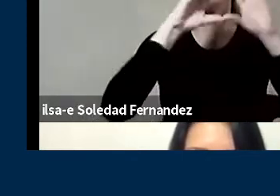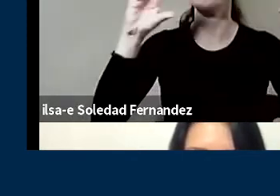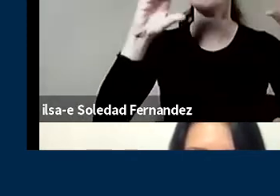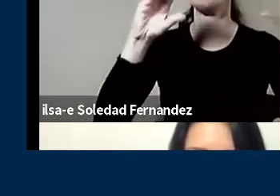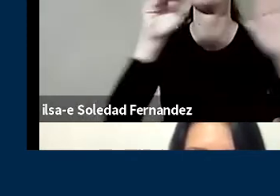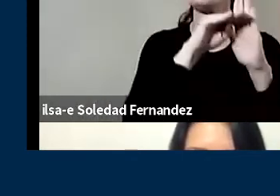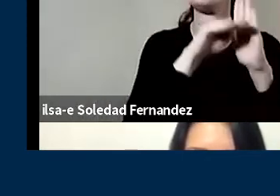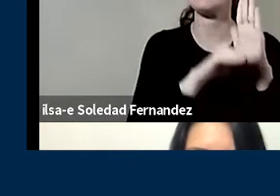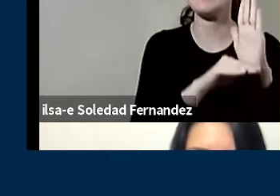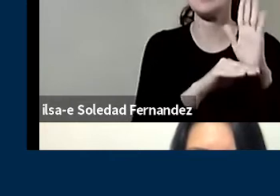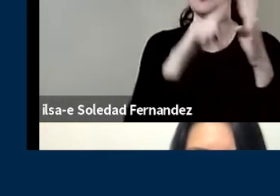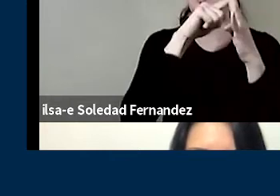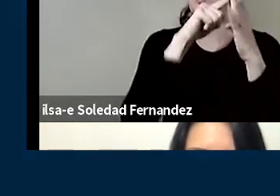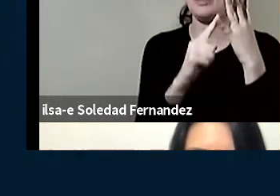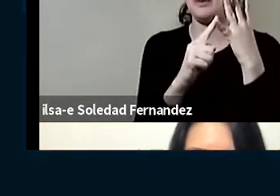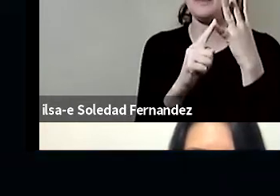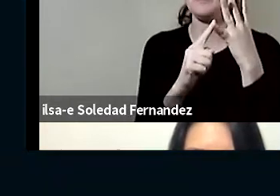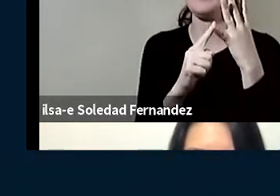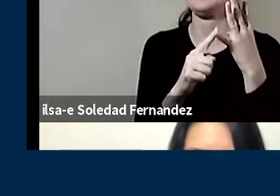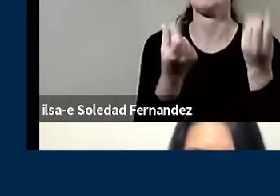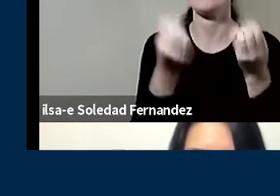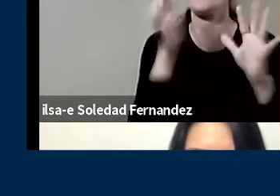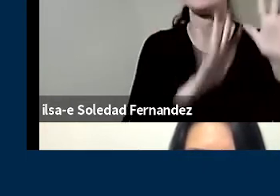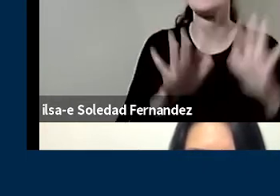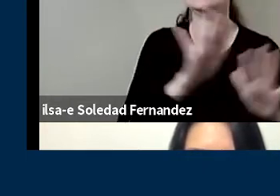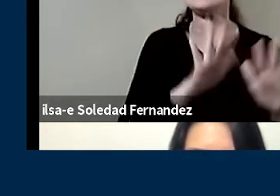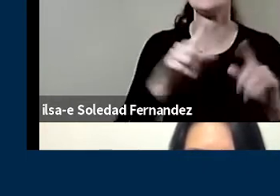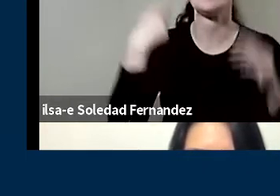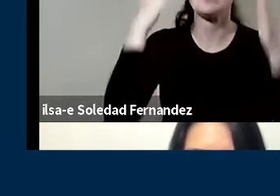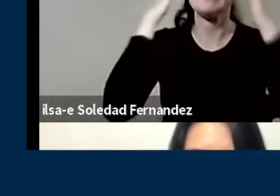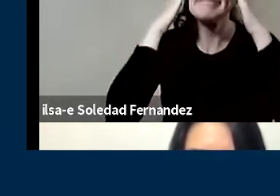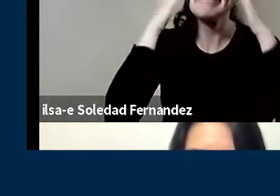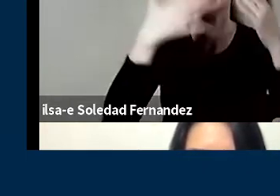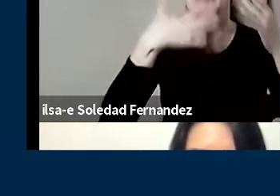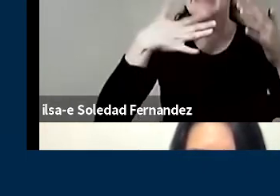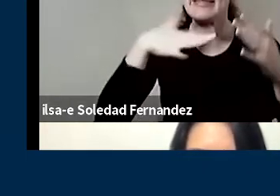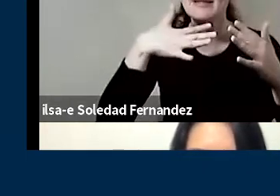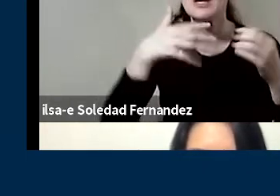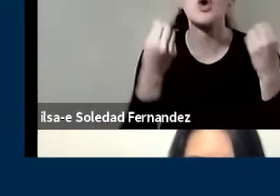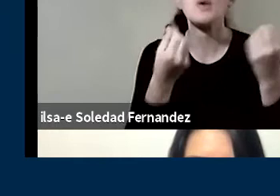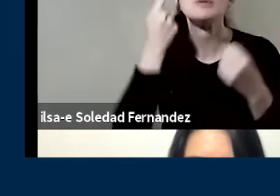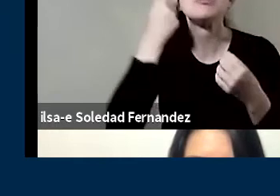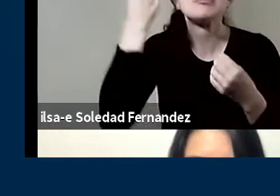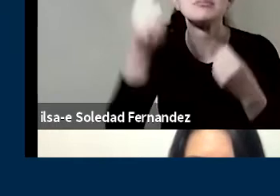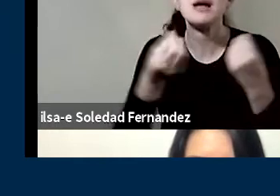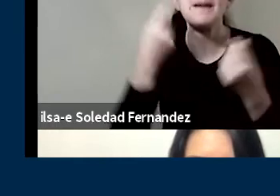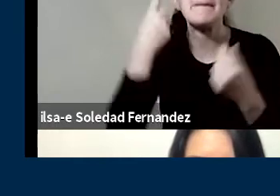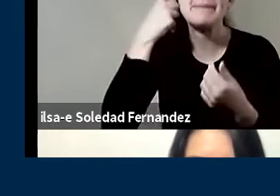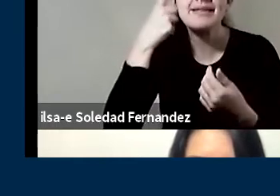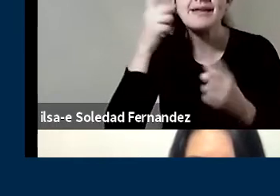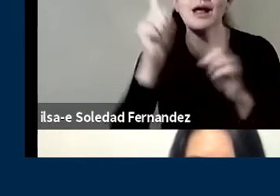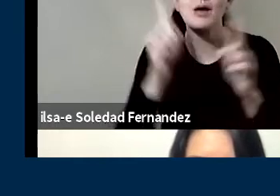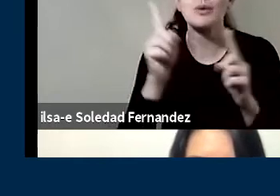Un poquito así es el recorrido. Vamos a hablar de los principios, que son los 4, lo más importante que nos va a ayudar a